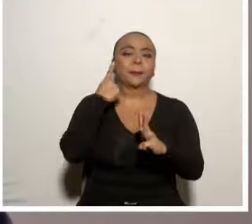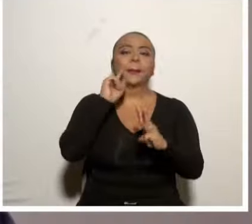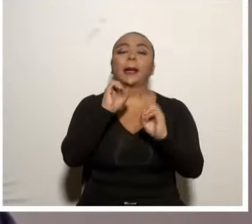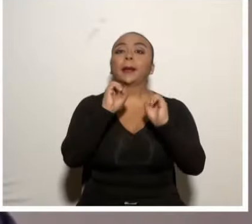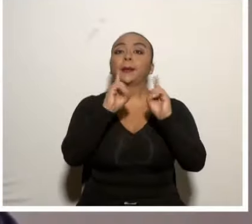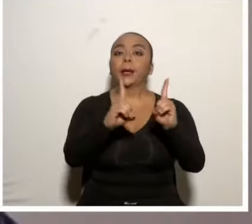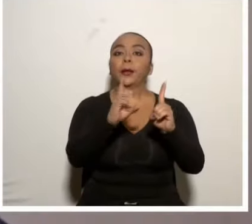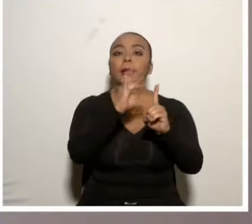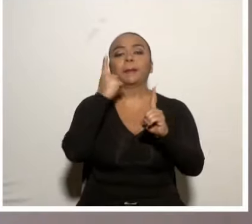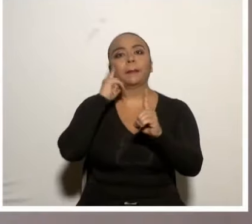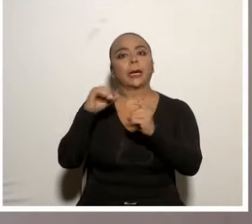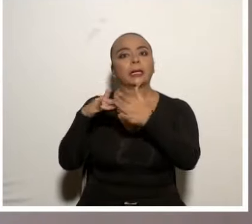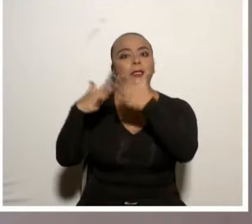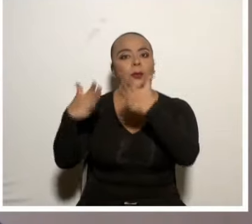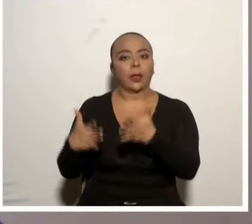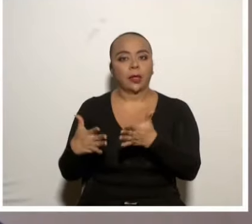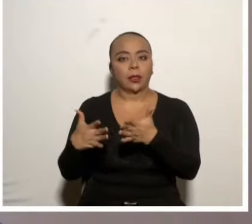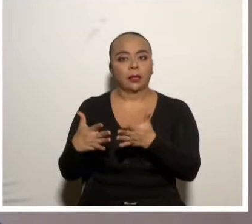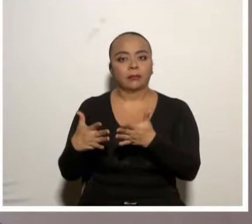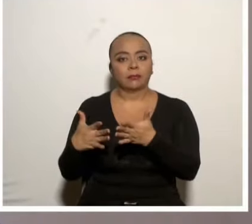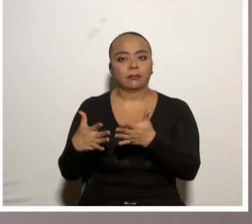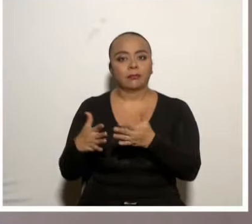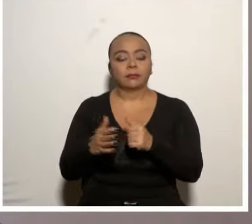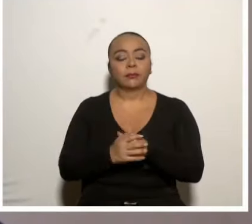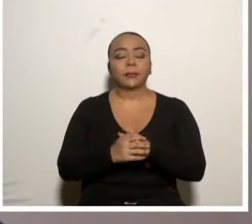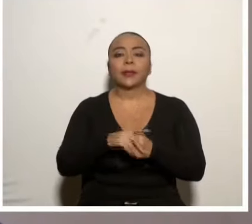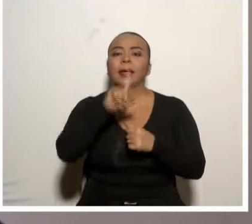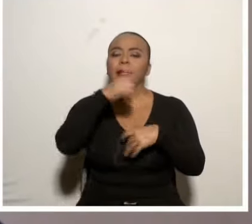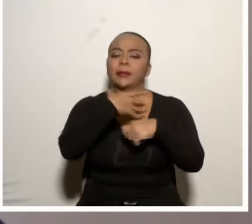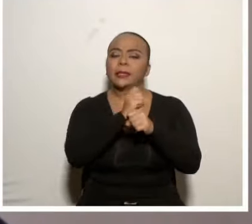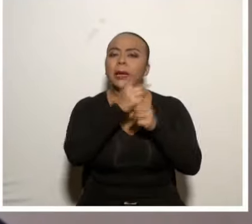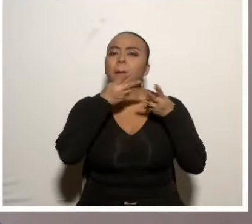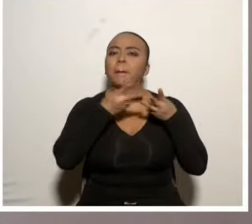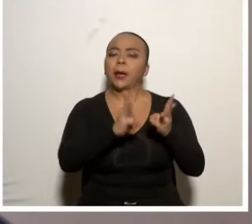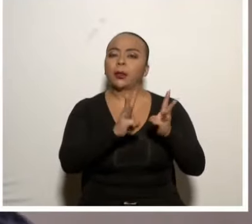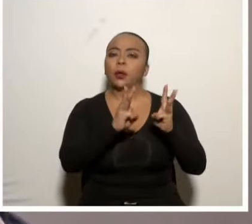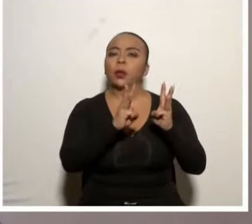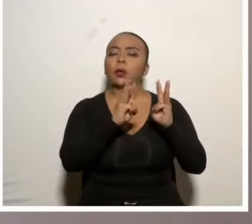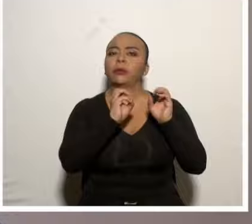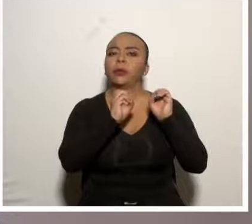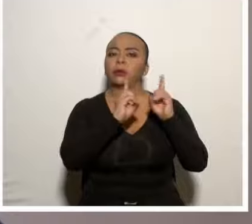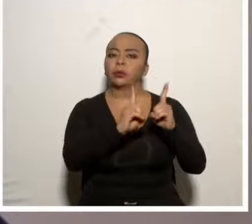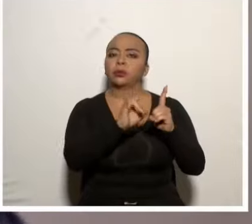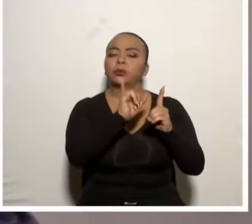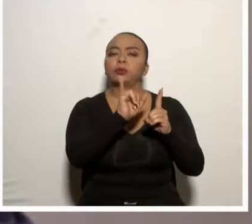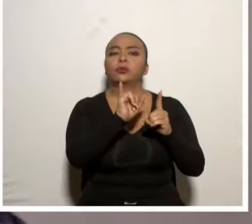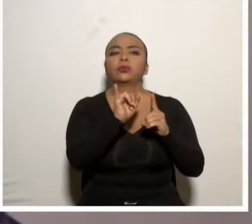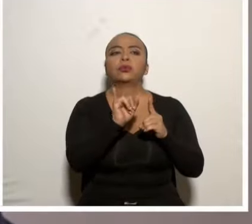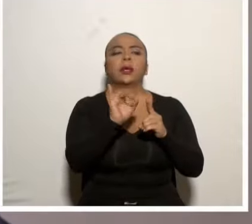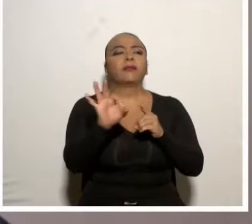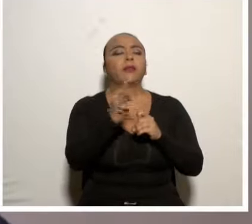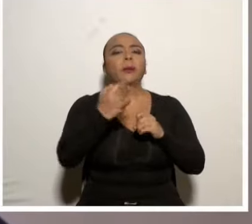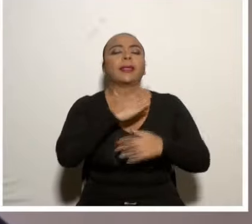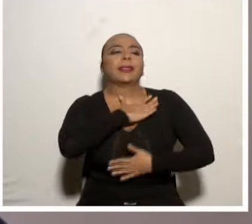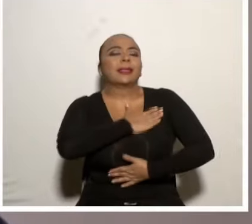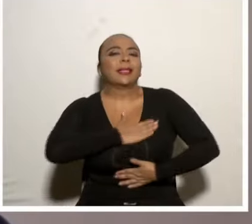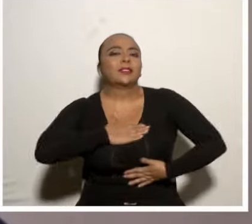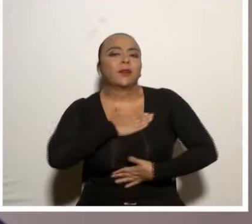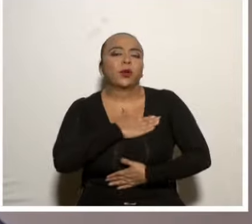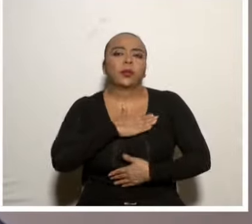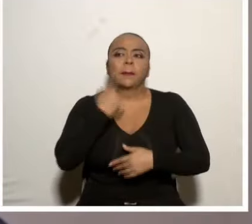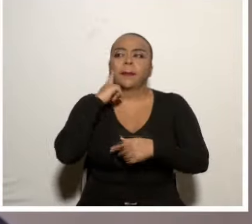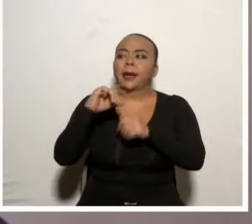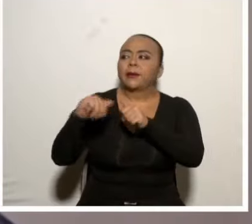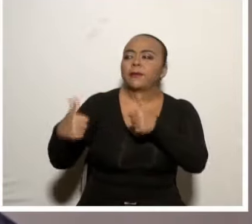para el estudiante, y hay que hacer del método de educación un método de disfrute, un método que rete,